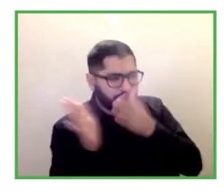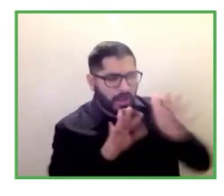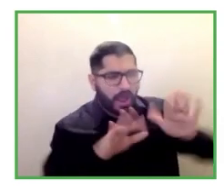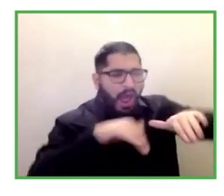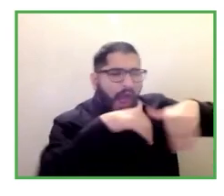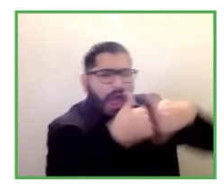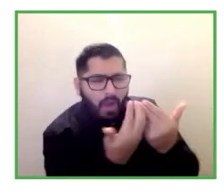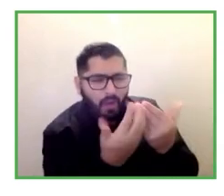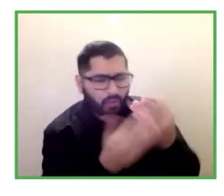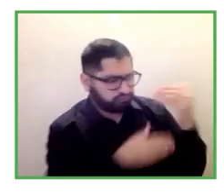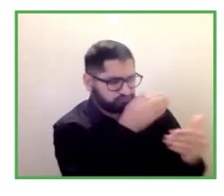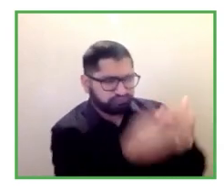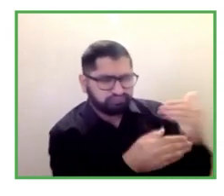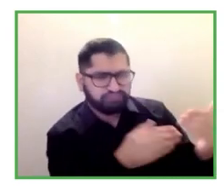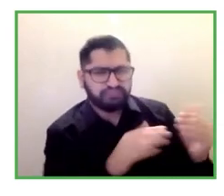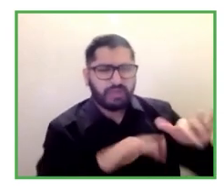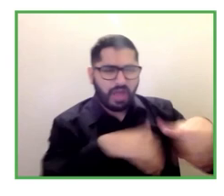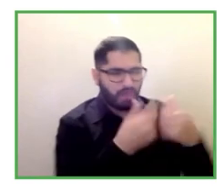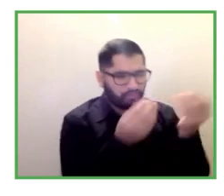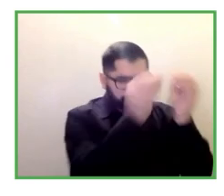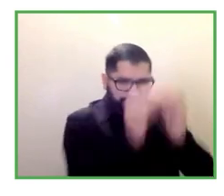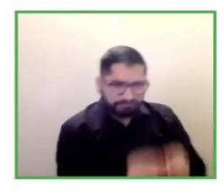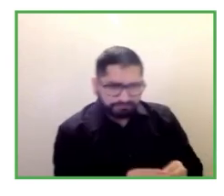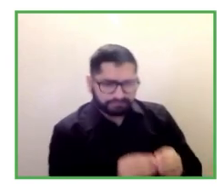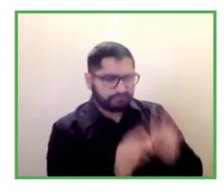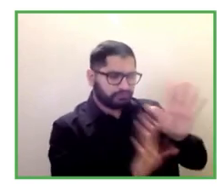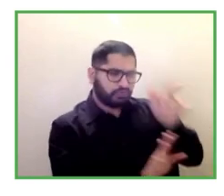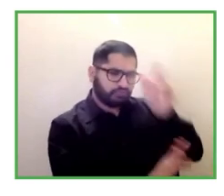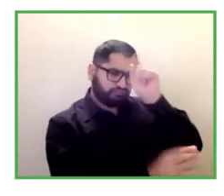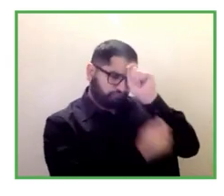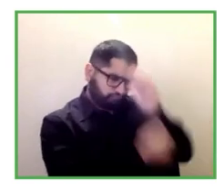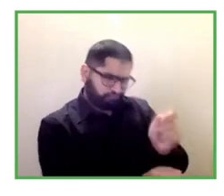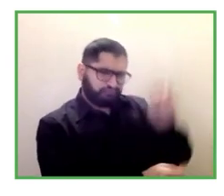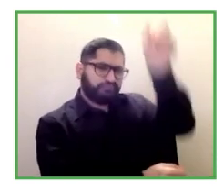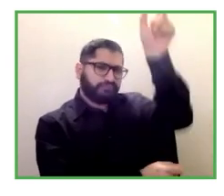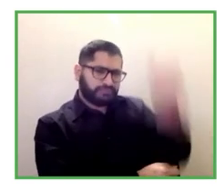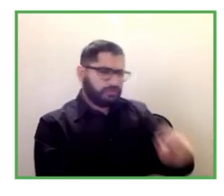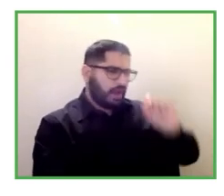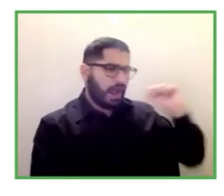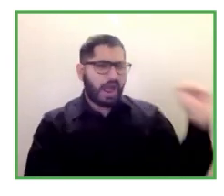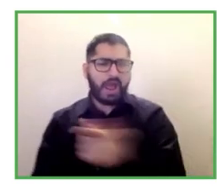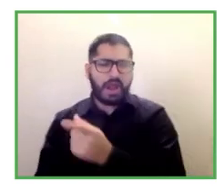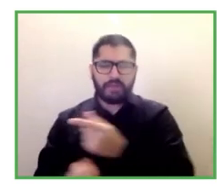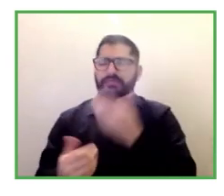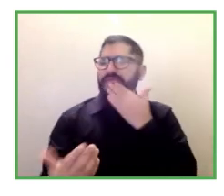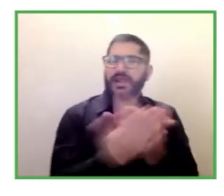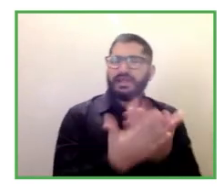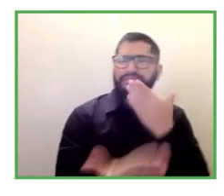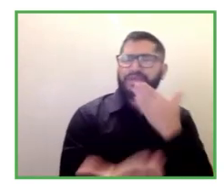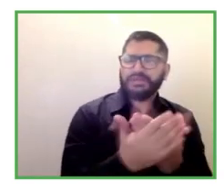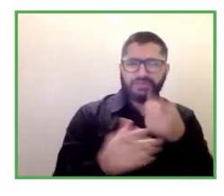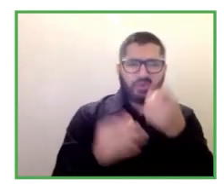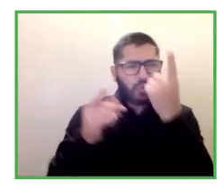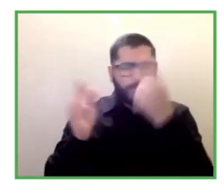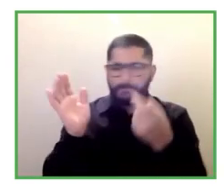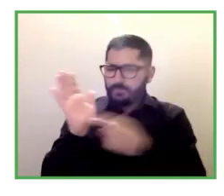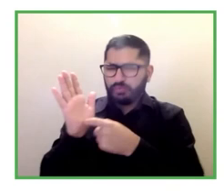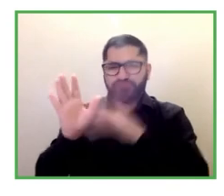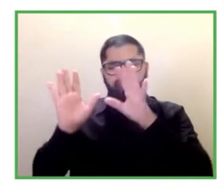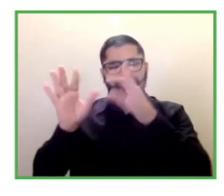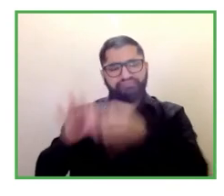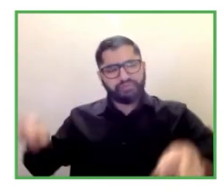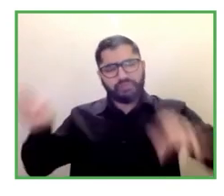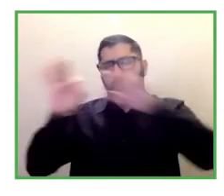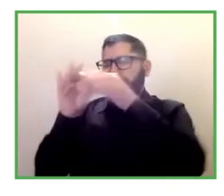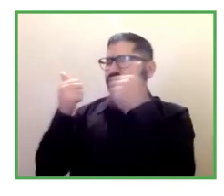para comunicarlo a todos. Muchas gracias, muy buenos tus puntos. Y bueno, finalmente me gustaría hacer la